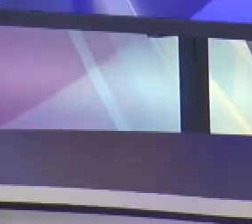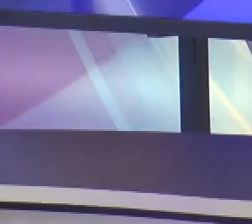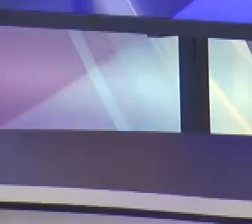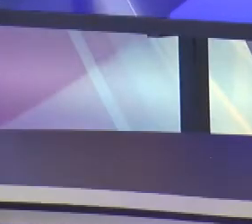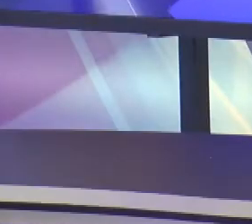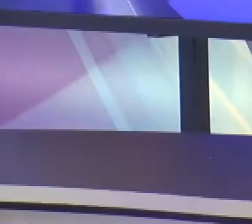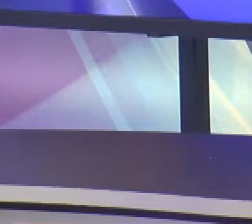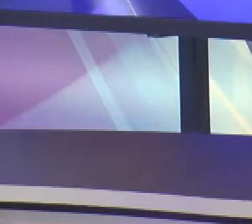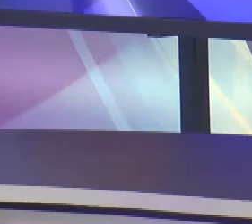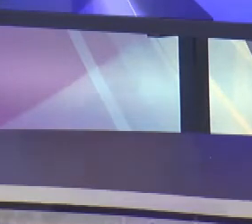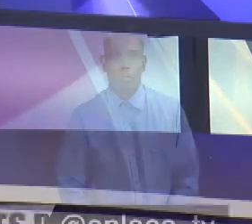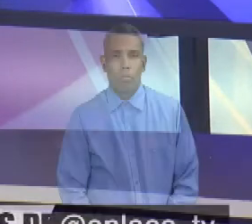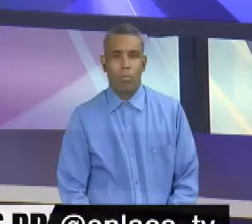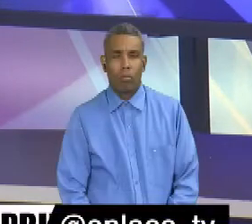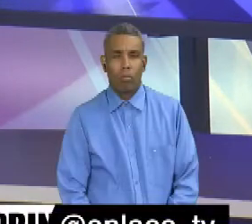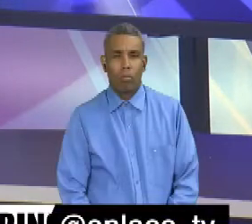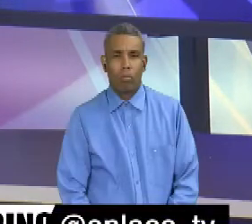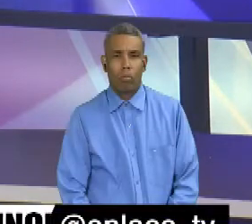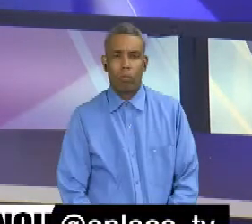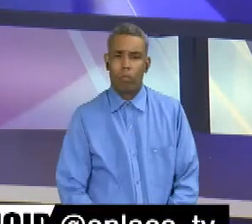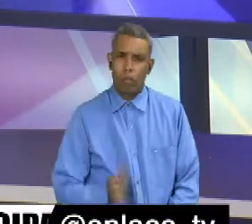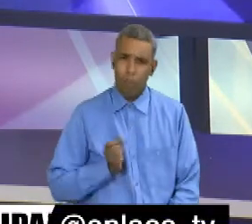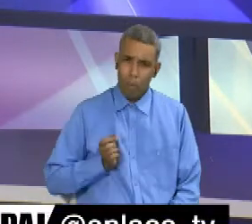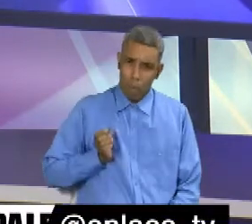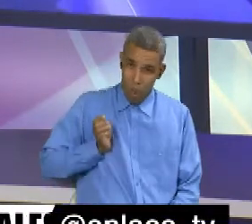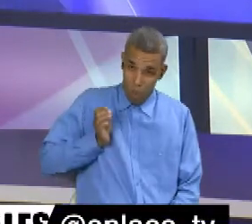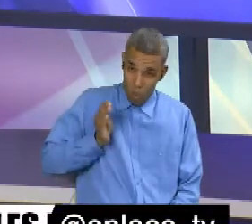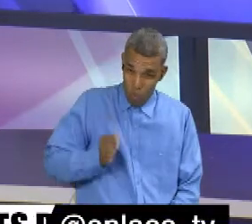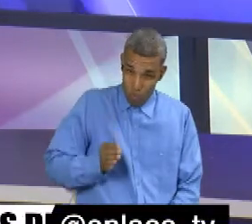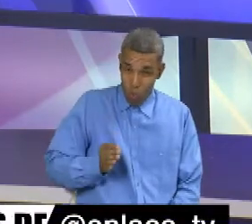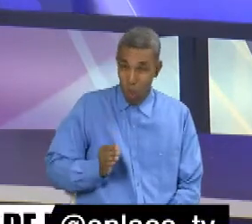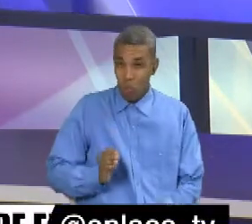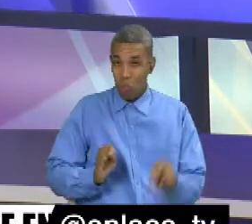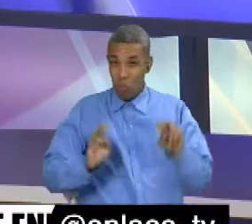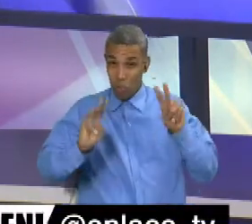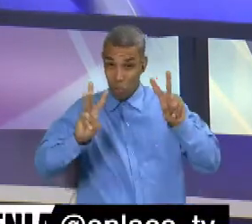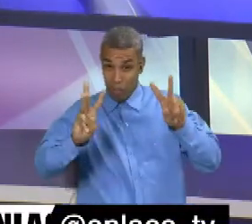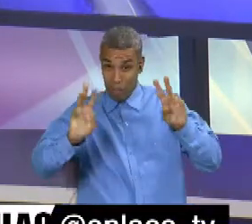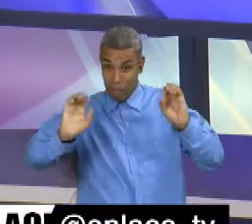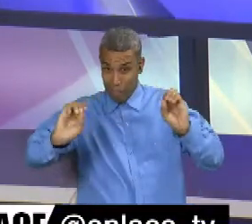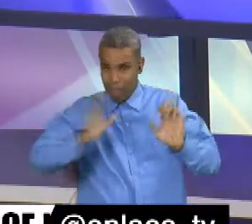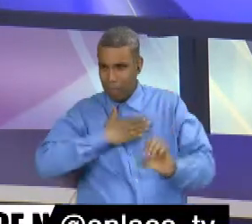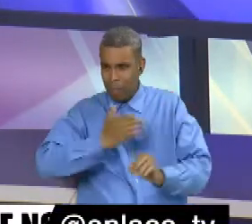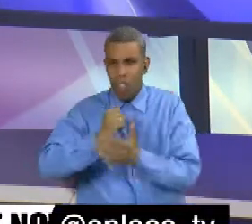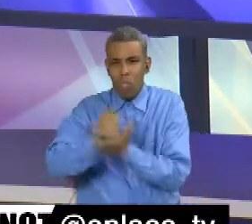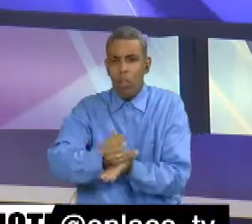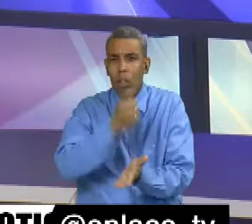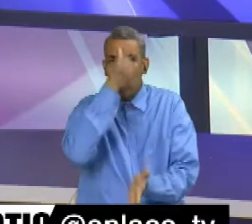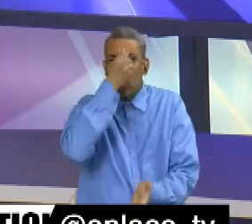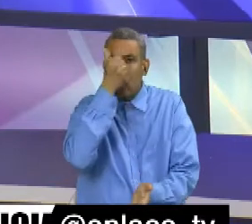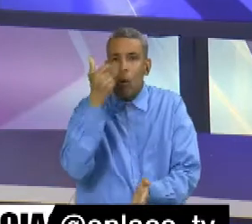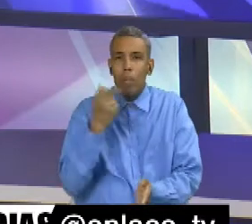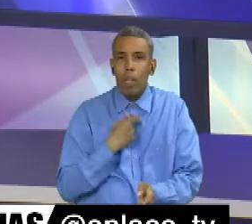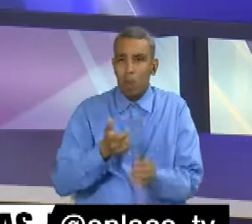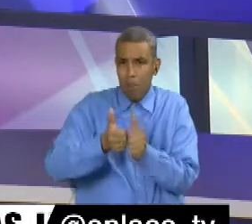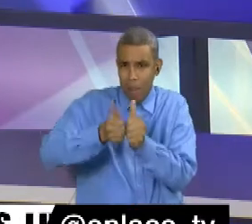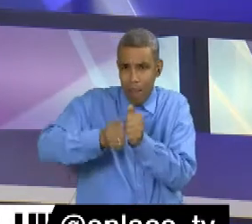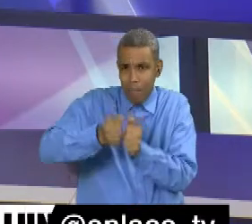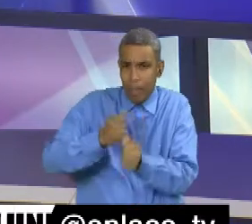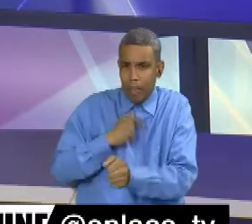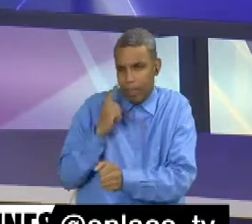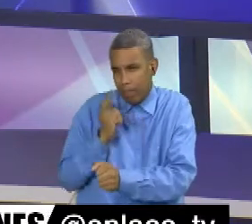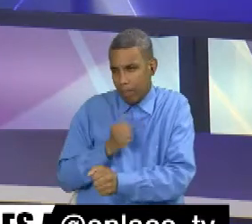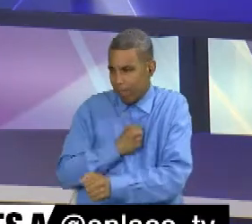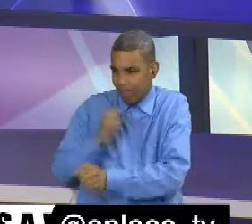El Club Activo 2030 realizará una lechetón el próximo sábado y domingo. Con la actividad social buscan recolectar 3.000 litros de leche para los niños de